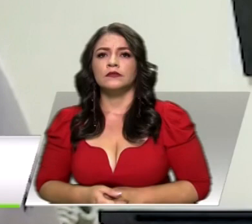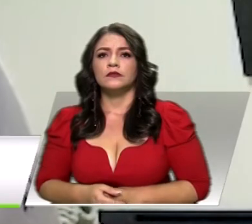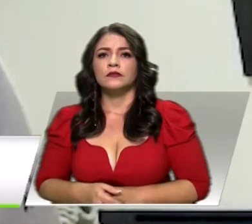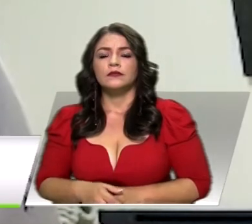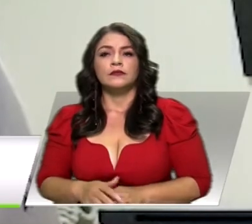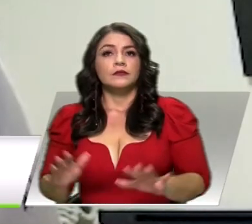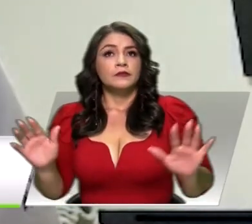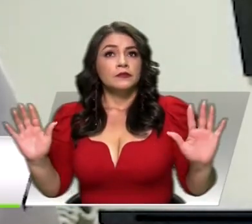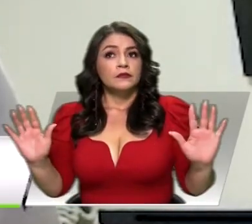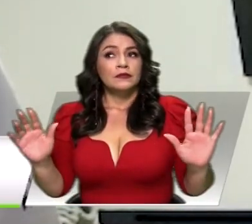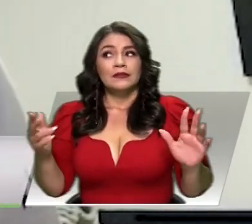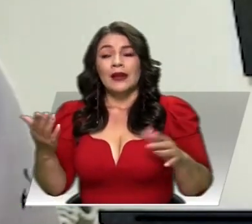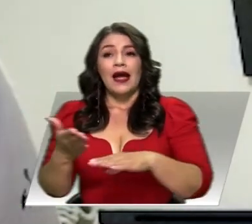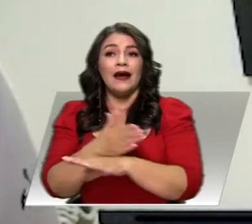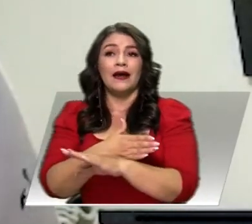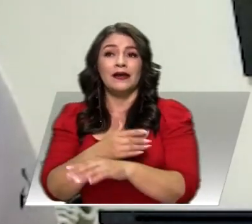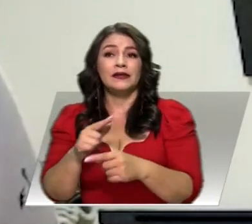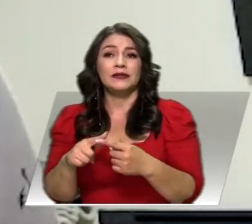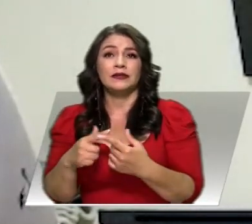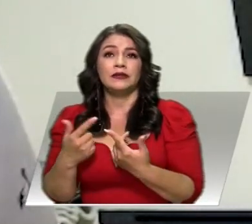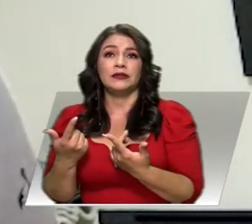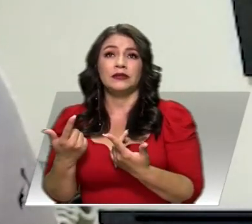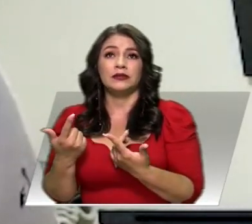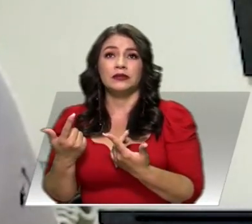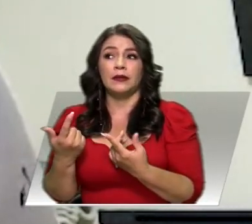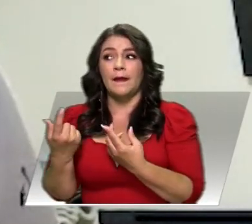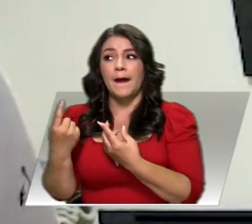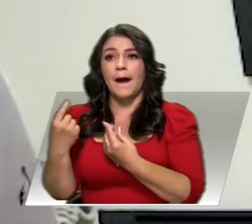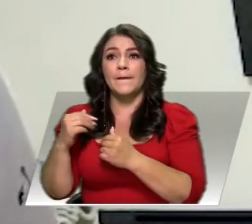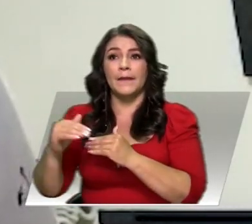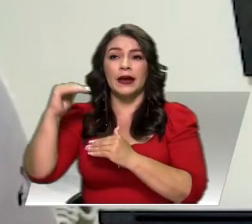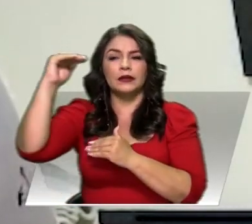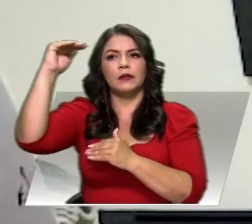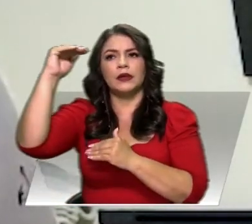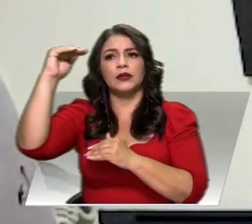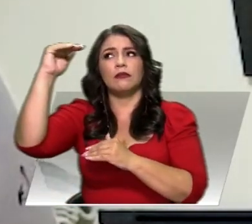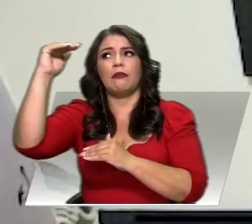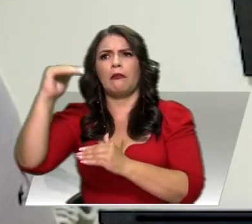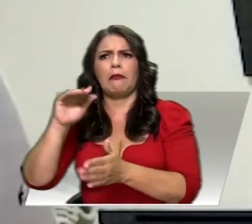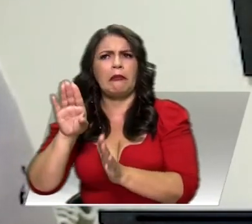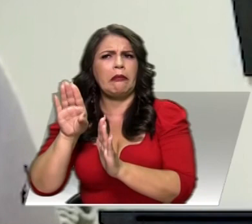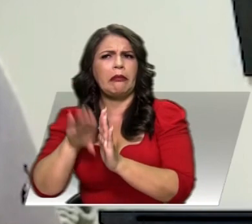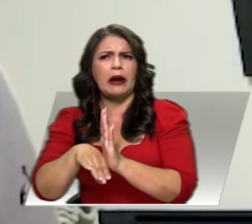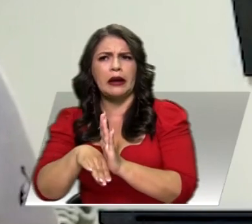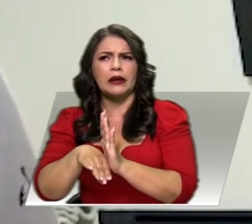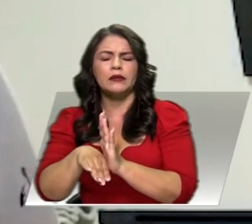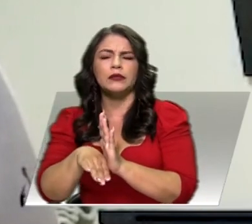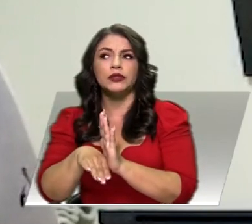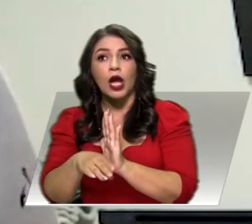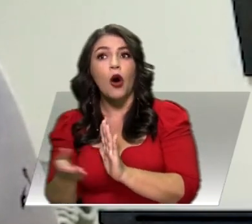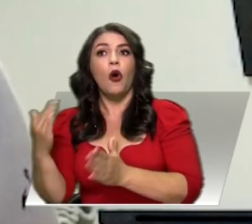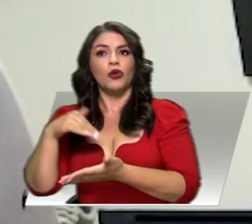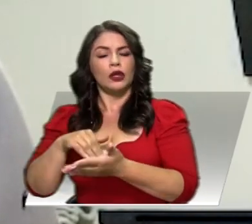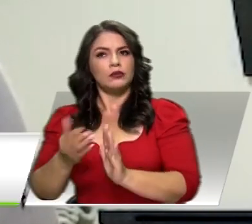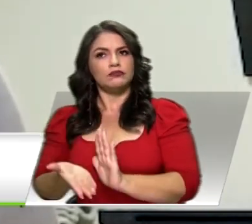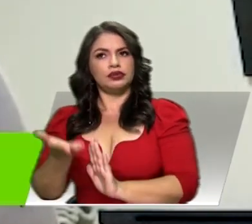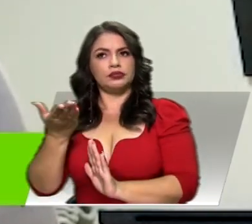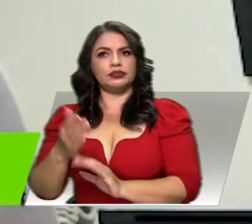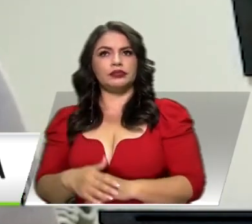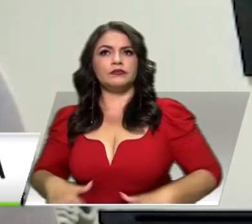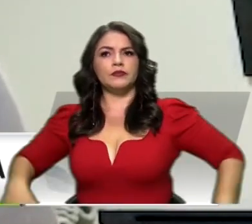muy positivamente en cuanto a el valor de nuestros apartamentos va a volver a subir. Es evidente que estamos en una